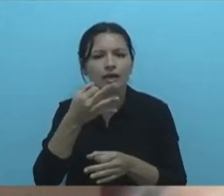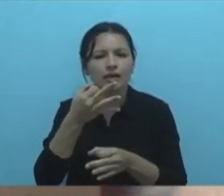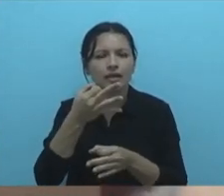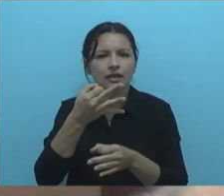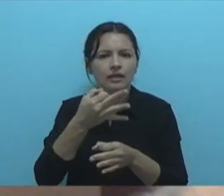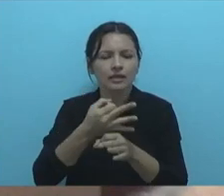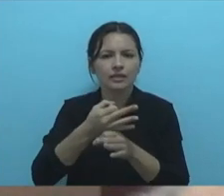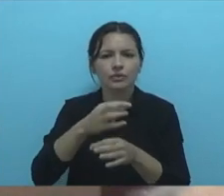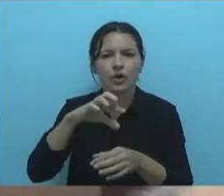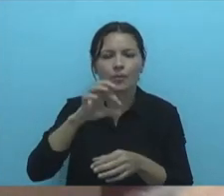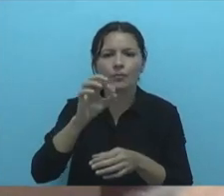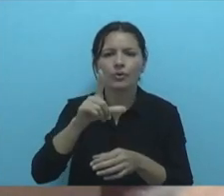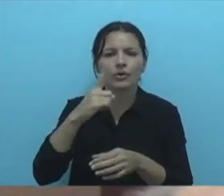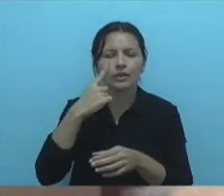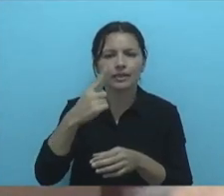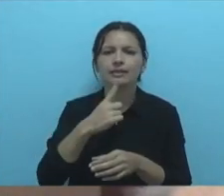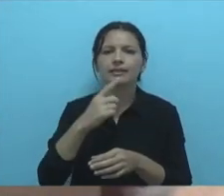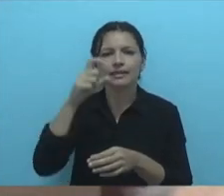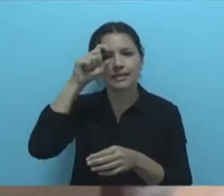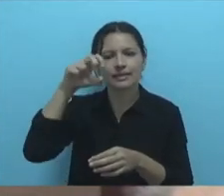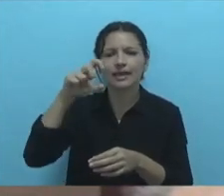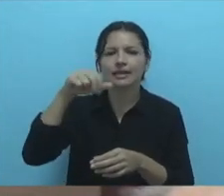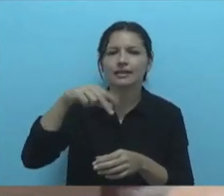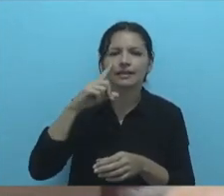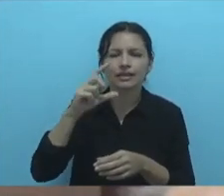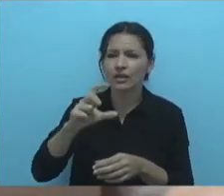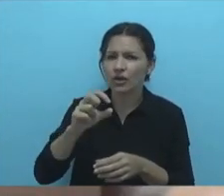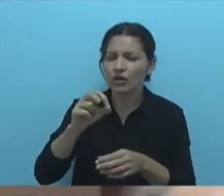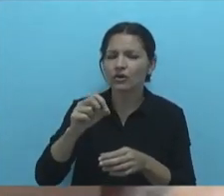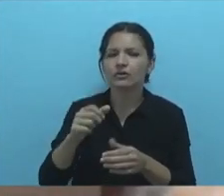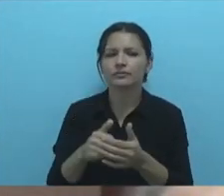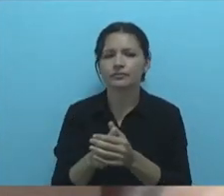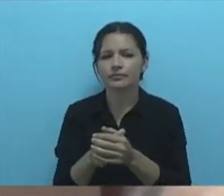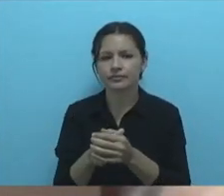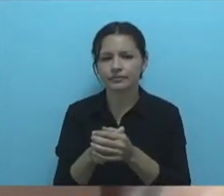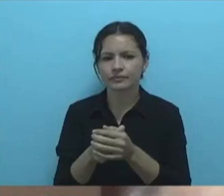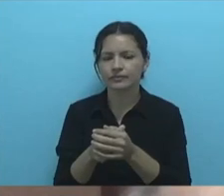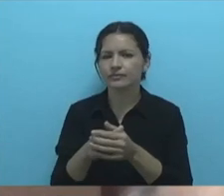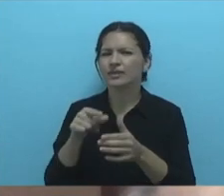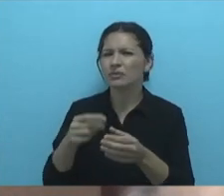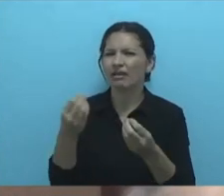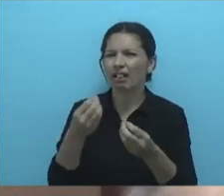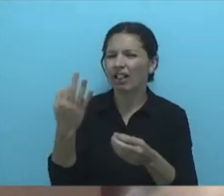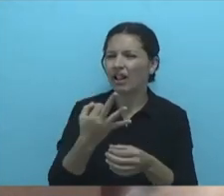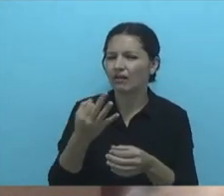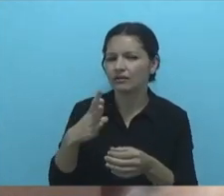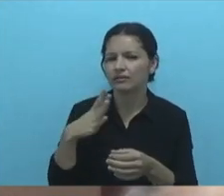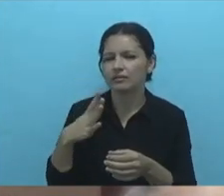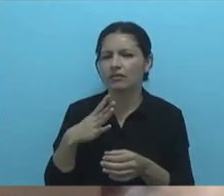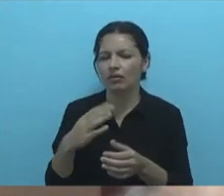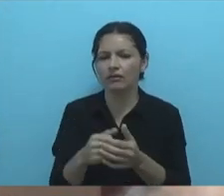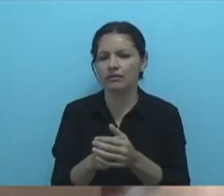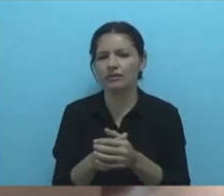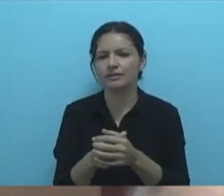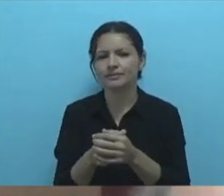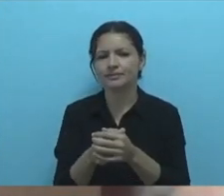Politécnico superior general San Martín en virtud de la creciente ola de violencia y de seguridad que afecta